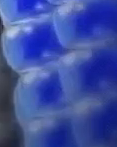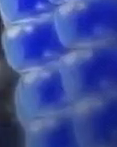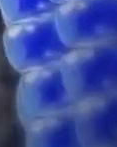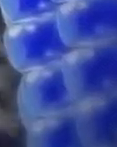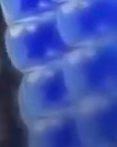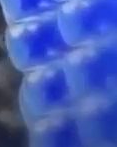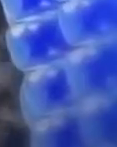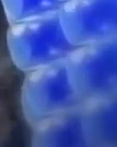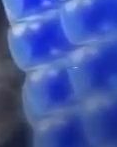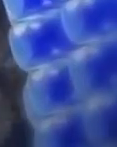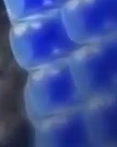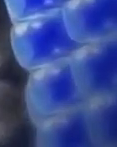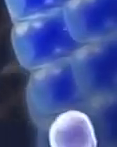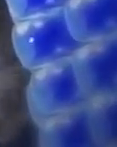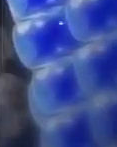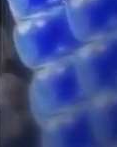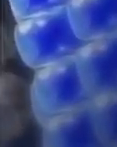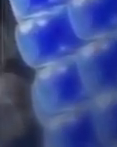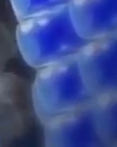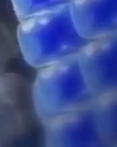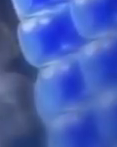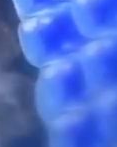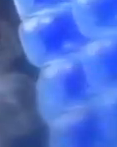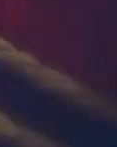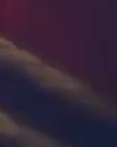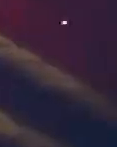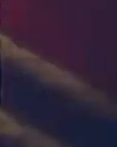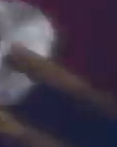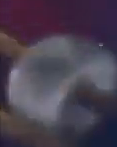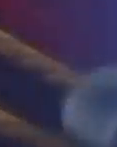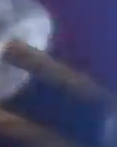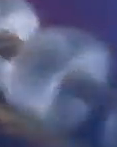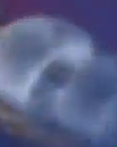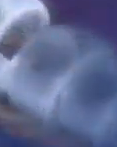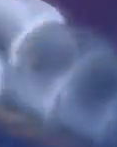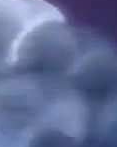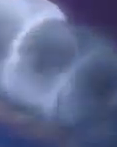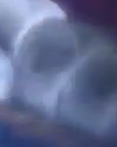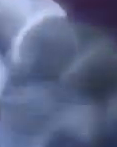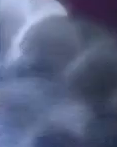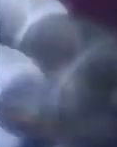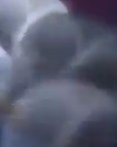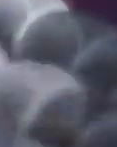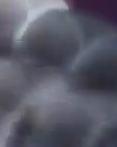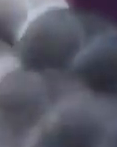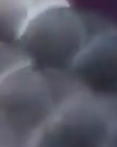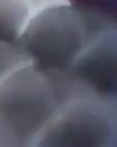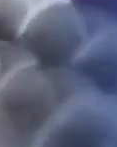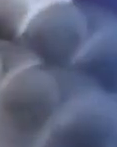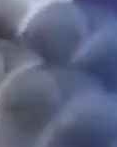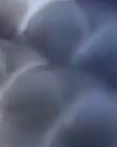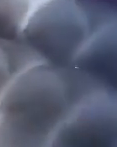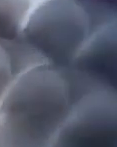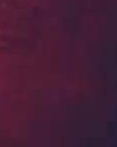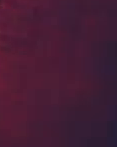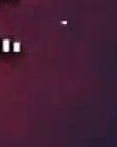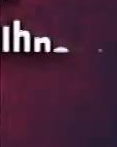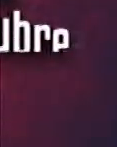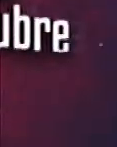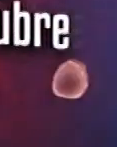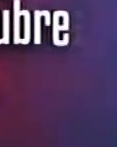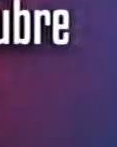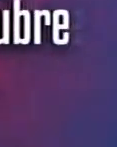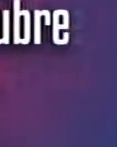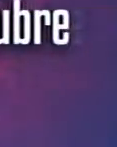Congo, con su maña vamos a vencer. Vamos a vencer, vamos a vencer. Vamos a